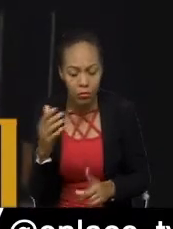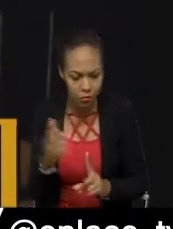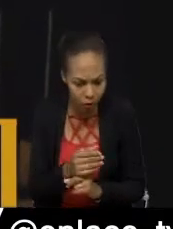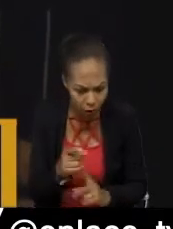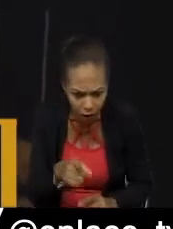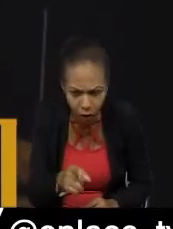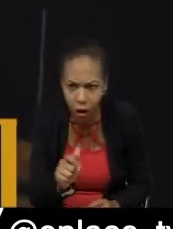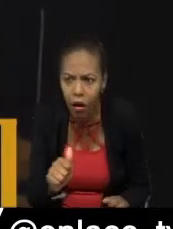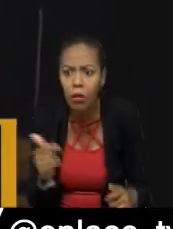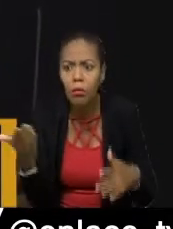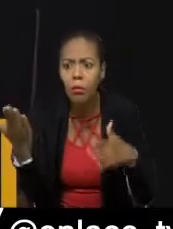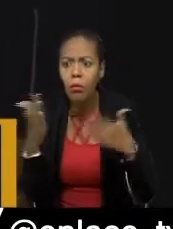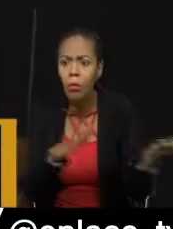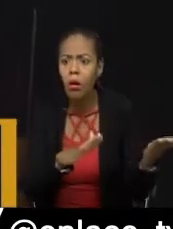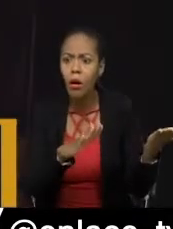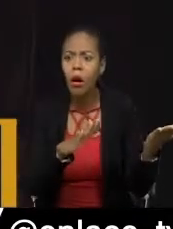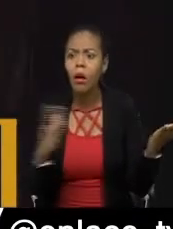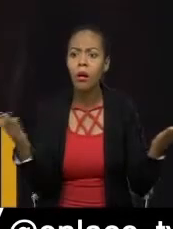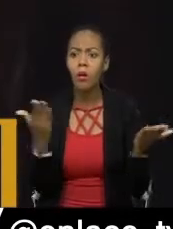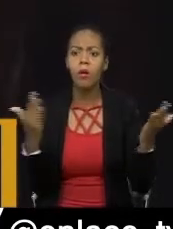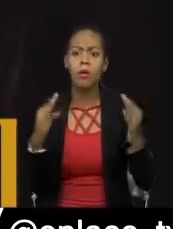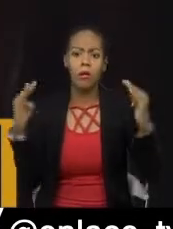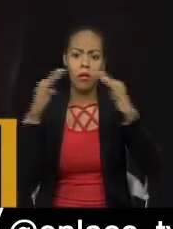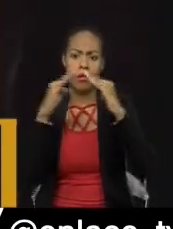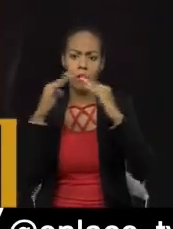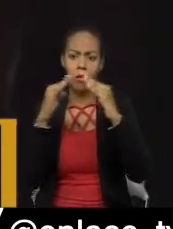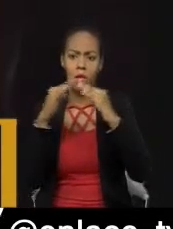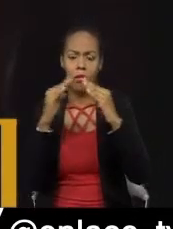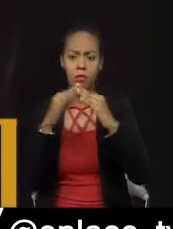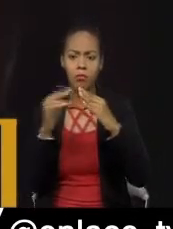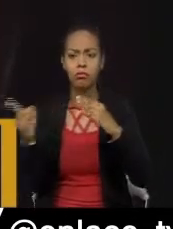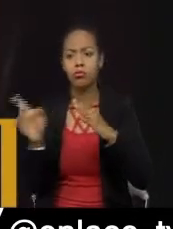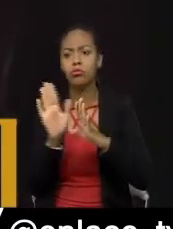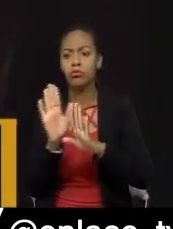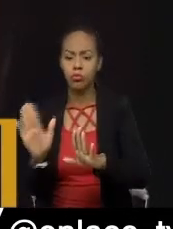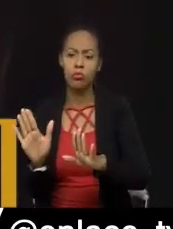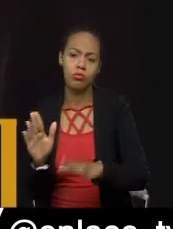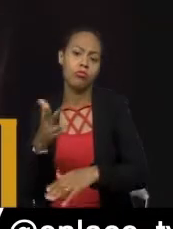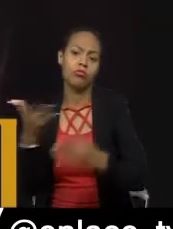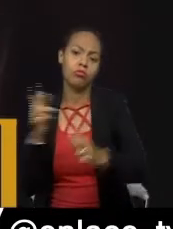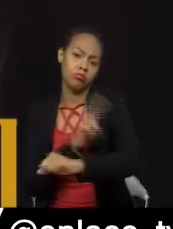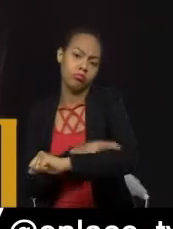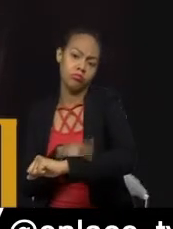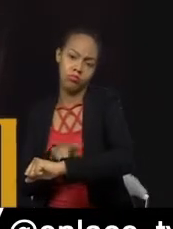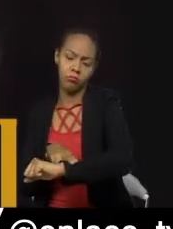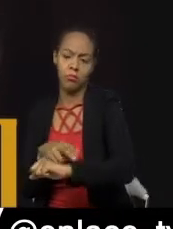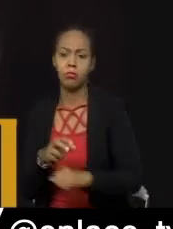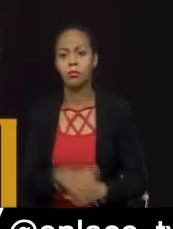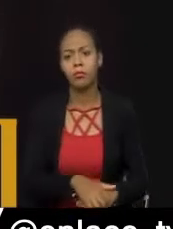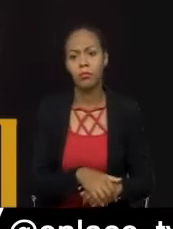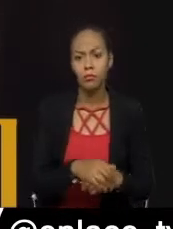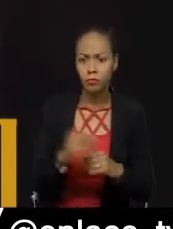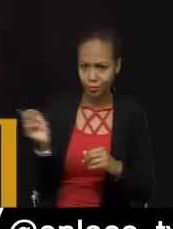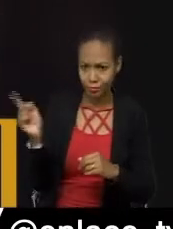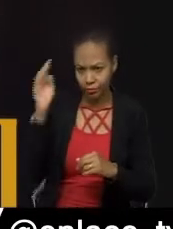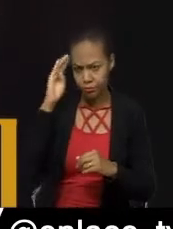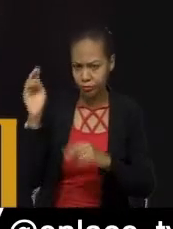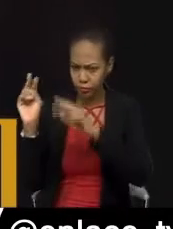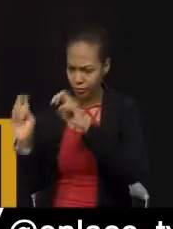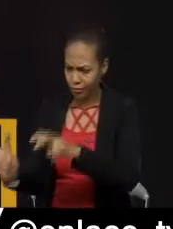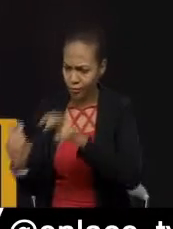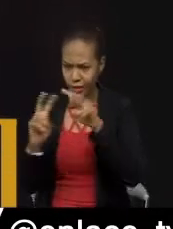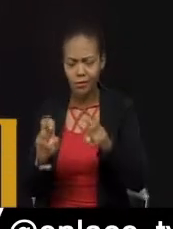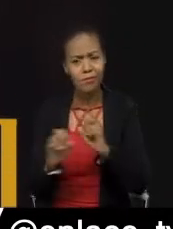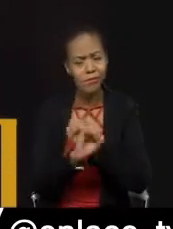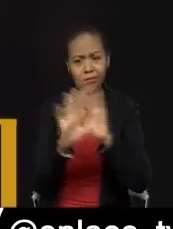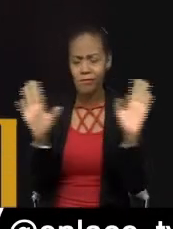habitaciones de su casa ubicada en la vereda Tabla Roja del corregimiento del Llanito. Las autoridades investigan el caso ya que no se tiene mucha precisión de lo que